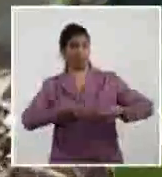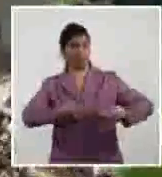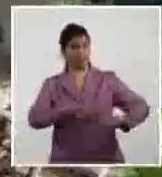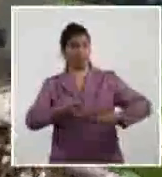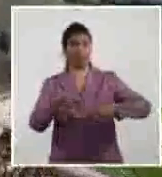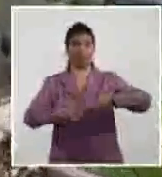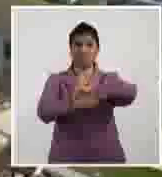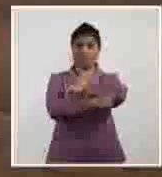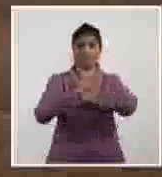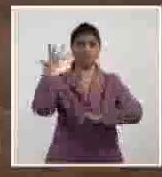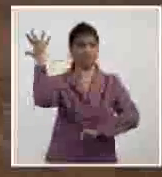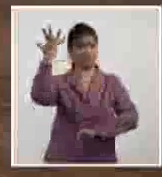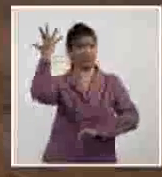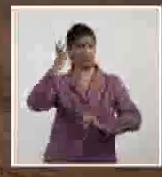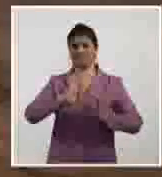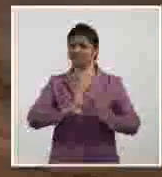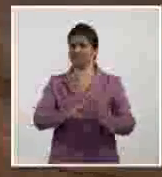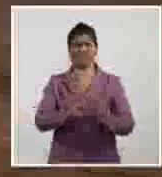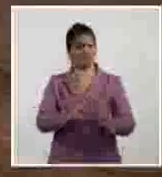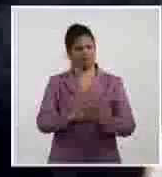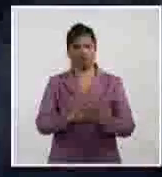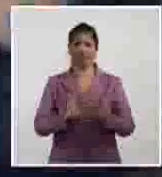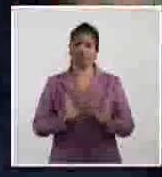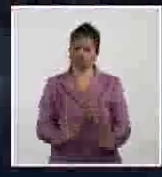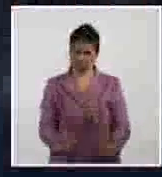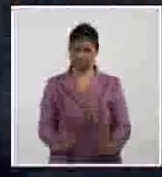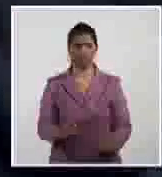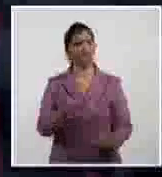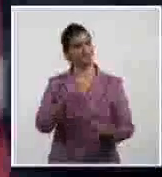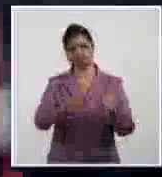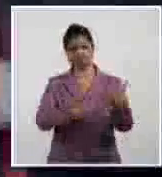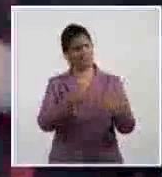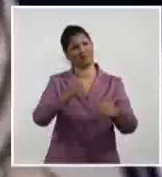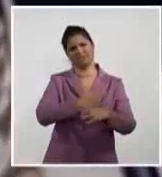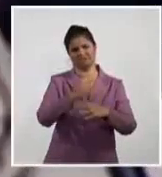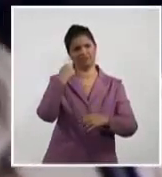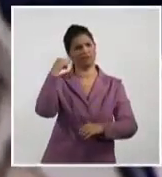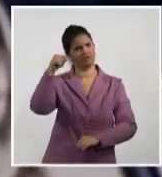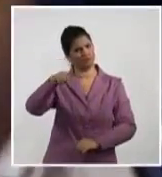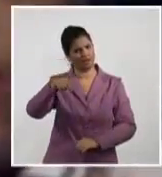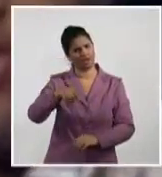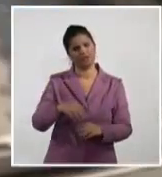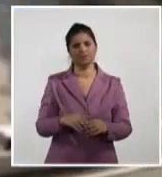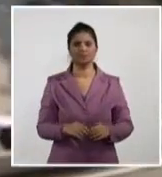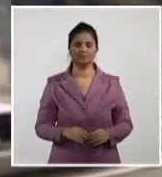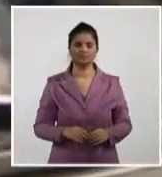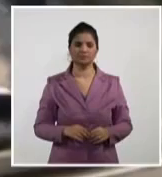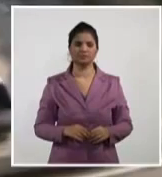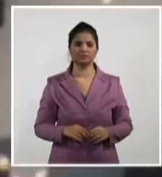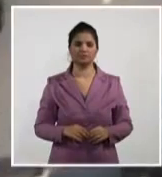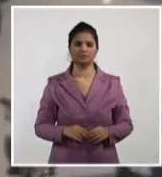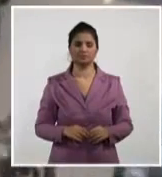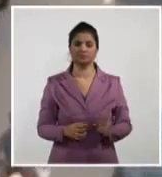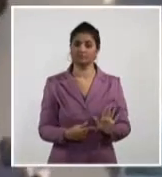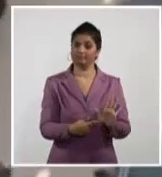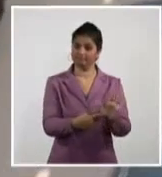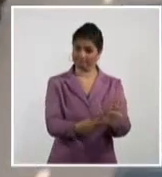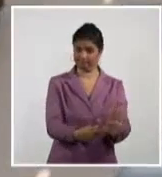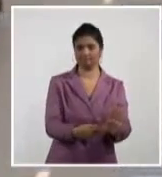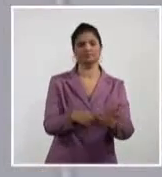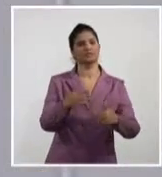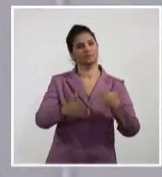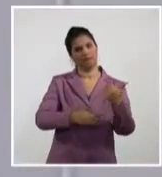robaron el show en 2023. Varios son los enfoques publicados. La visión occidental